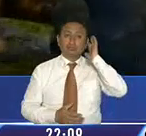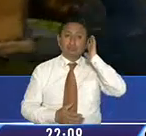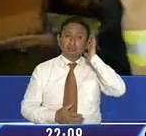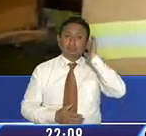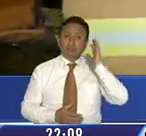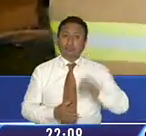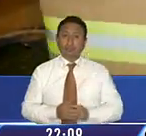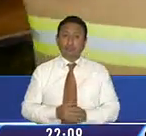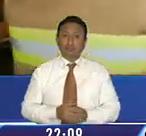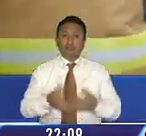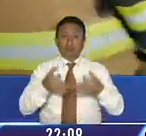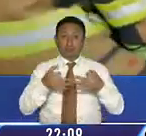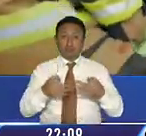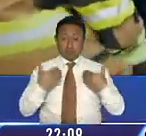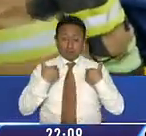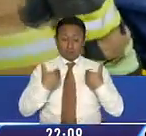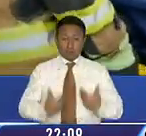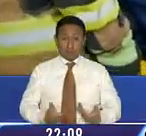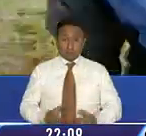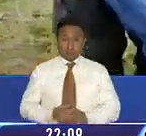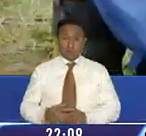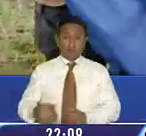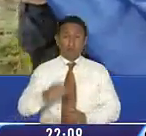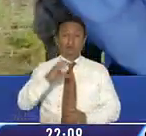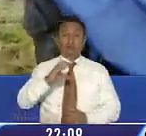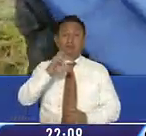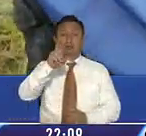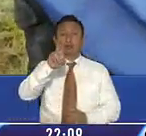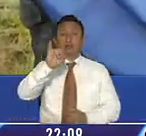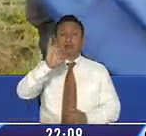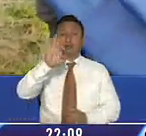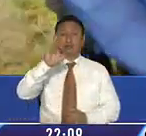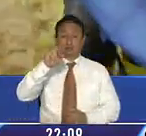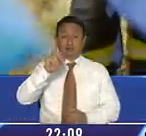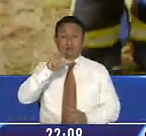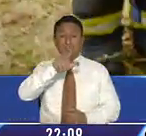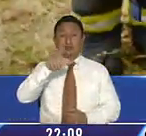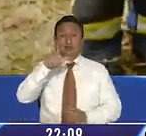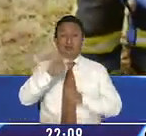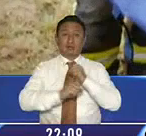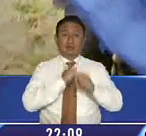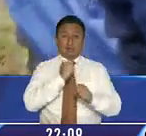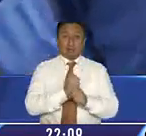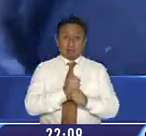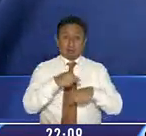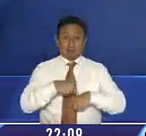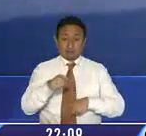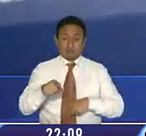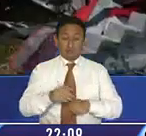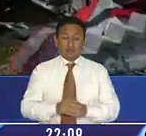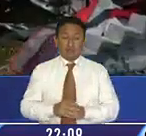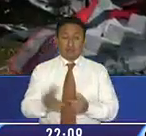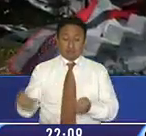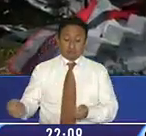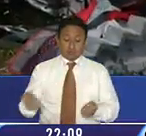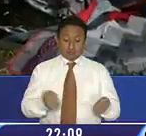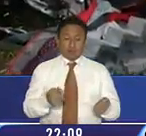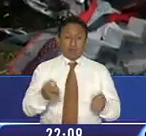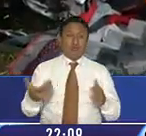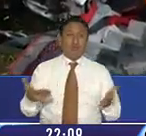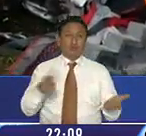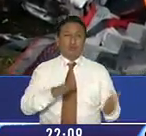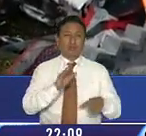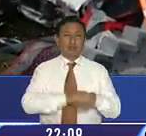Eran momentos cuando sacaban el cuerpo sin vida de Cristian Salcedo, de 33 años de edad, oriundo de Sucumbíos, quien murió tras